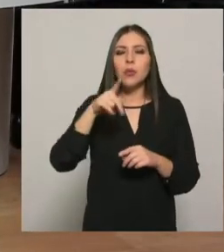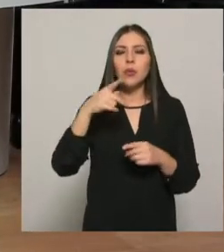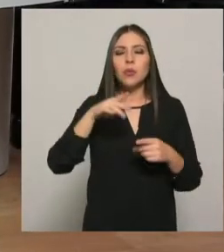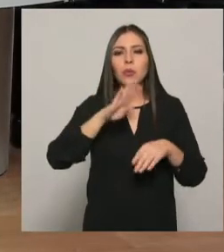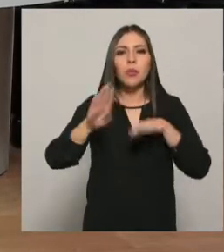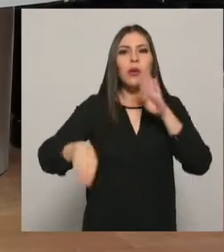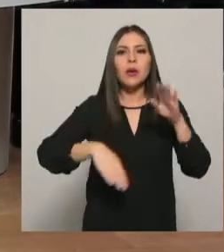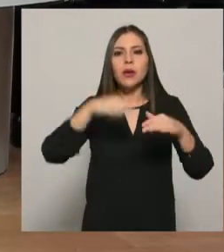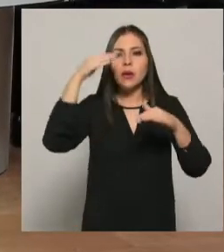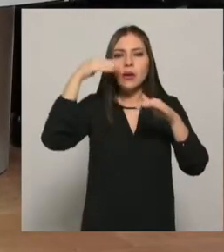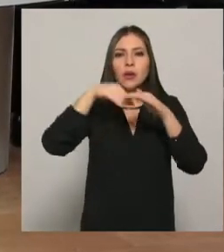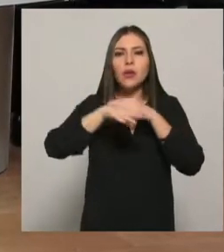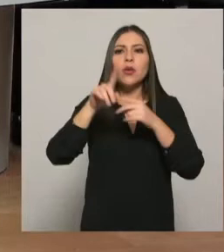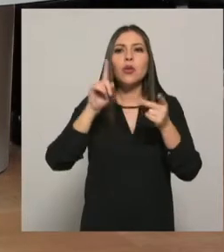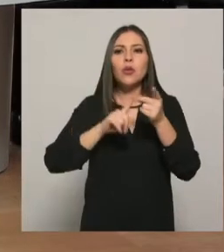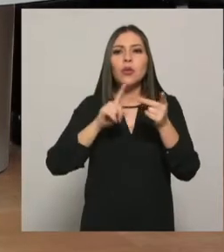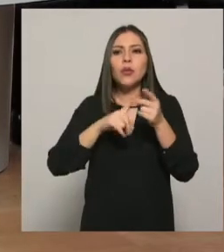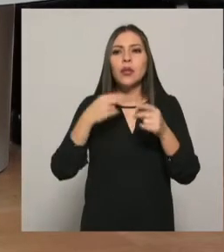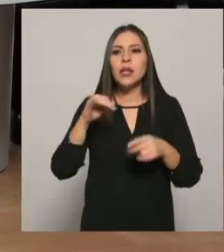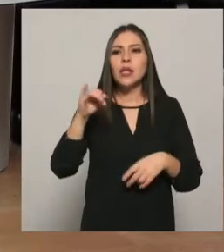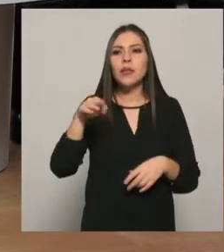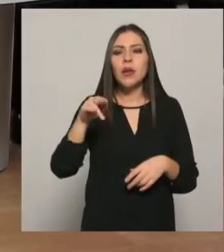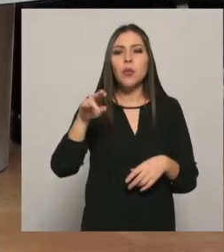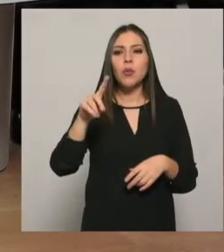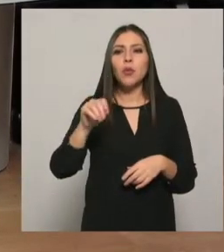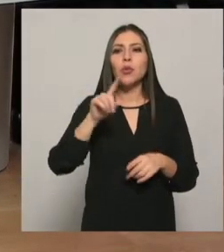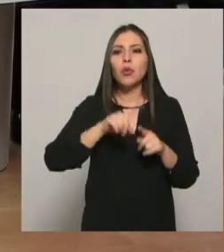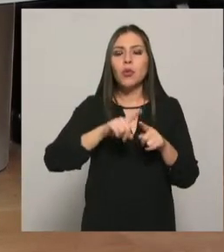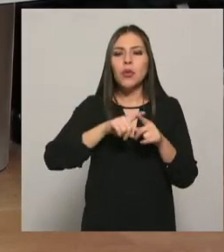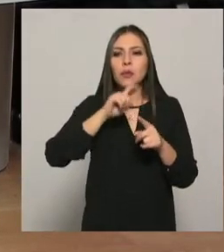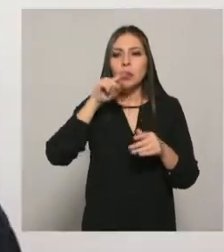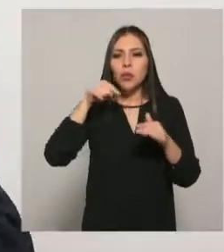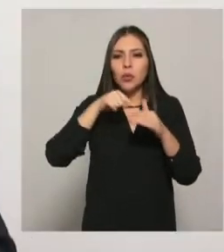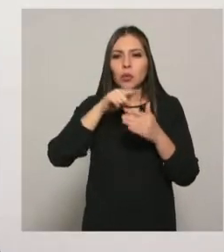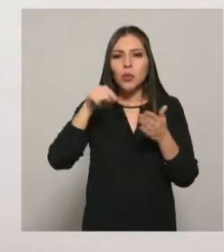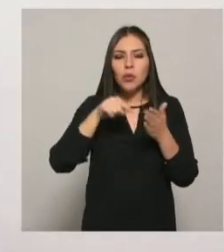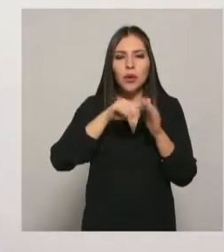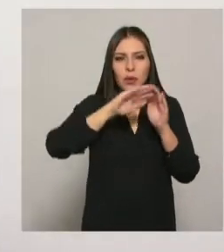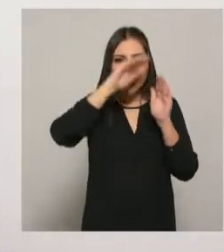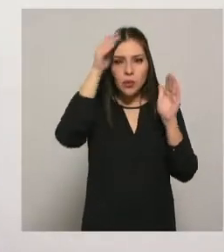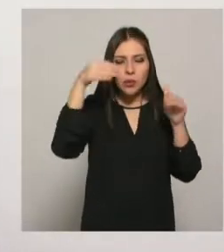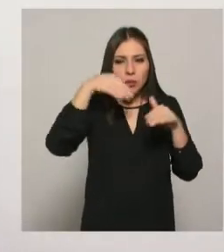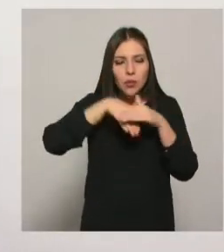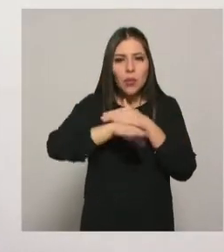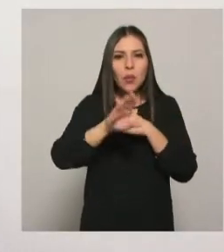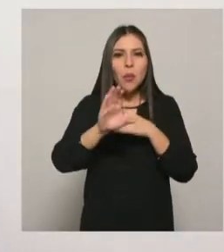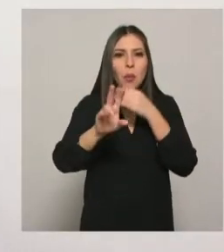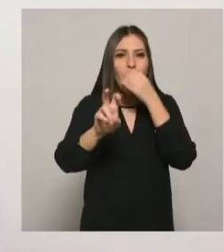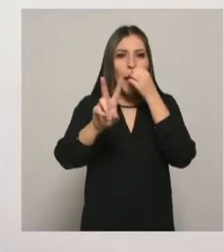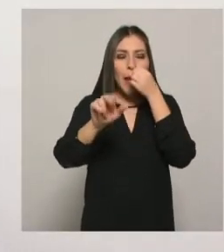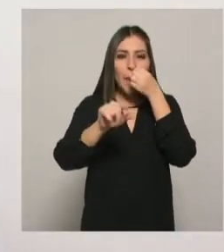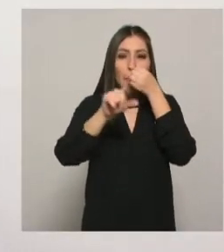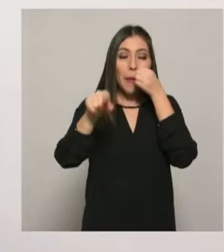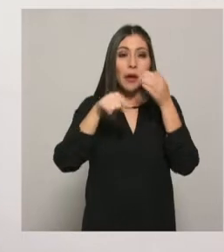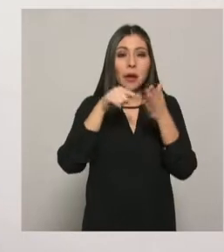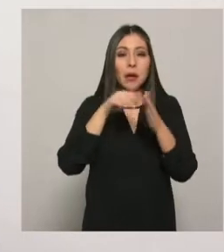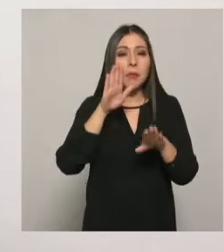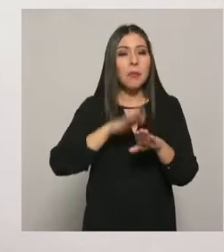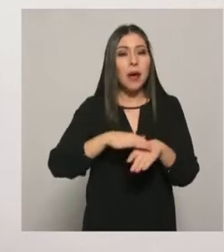inframundo? Pues la entrada son las cuevas. Las cuevas es el lugar más sagrado que podía haber en México